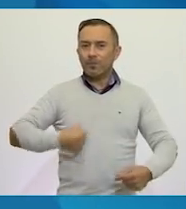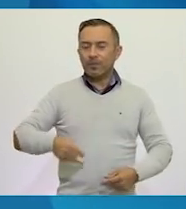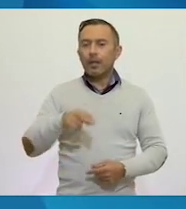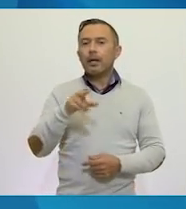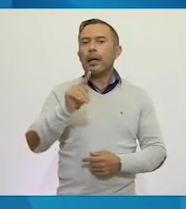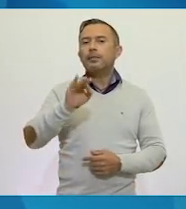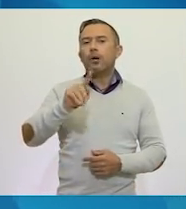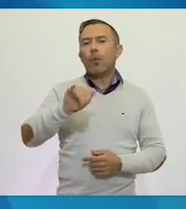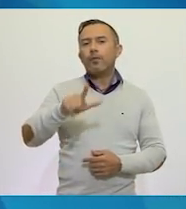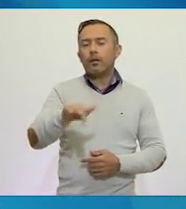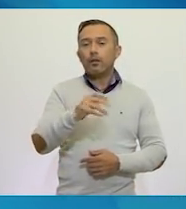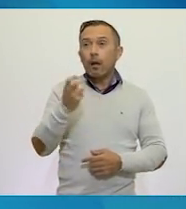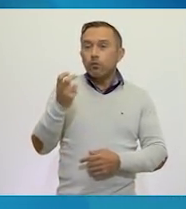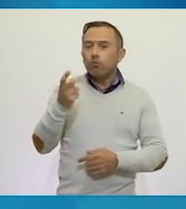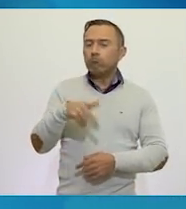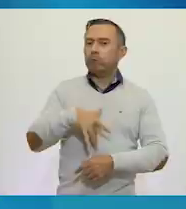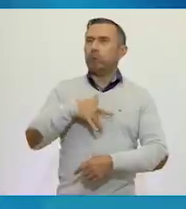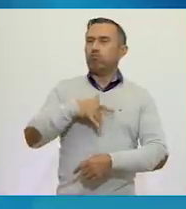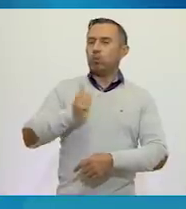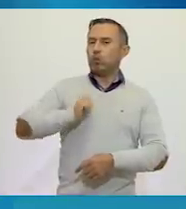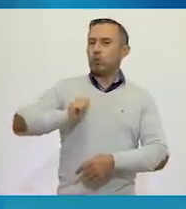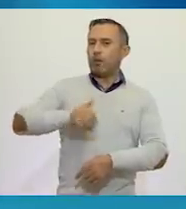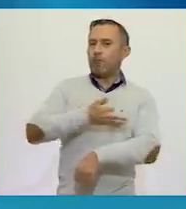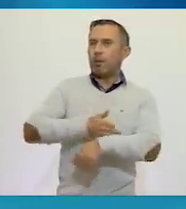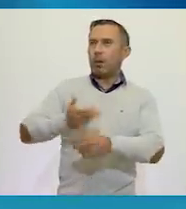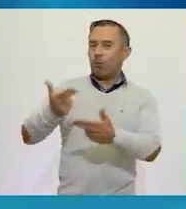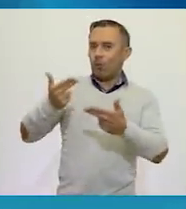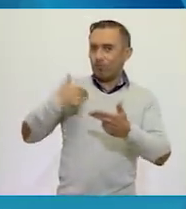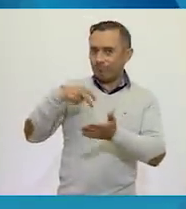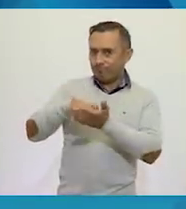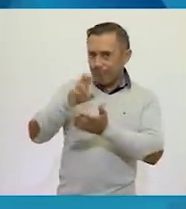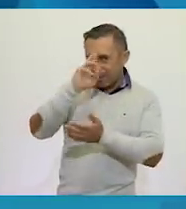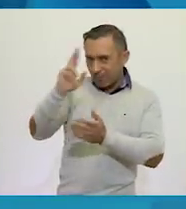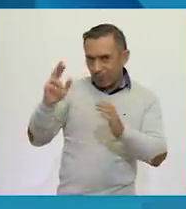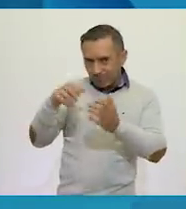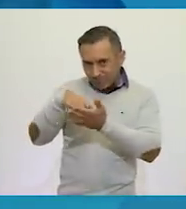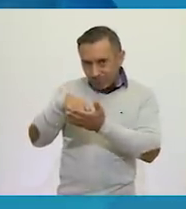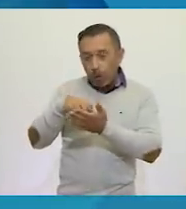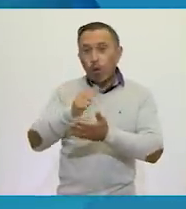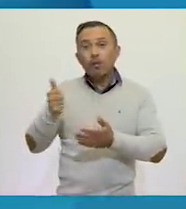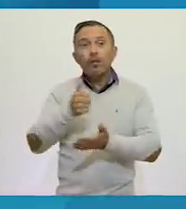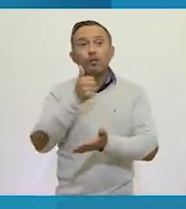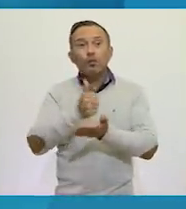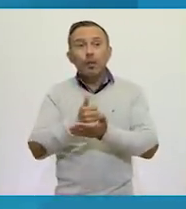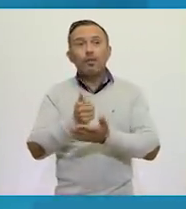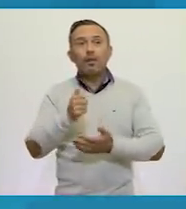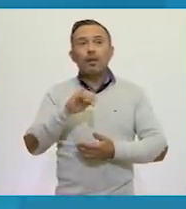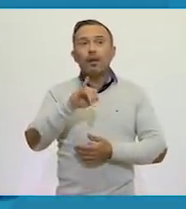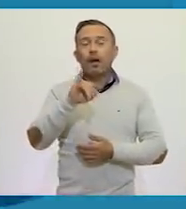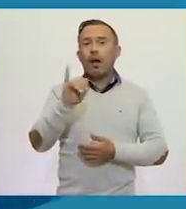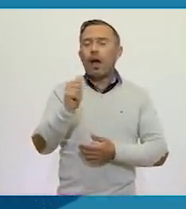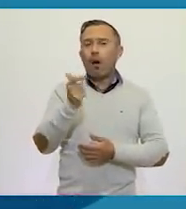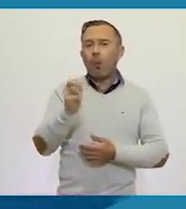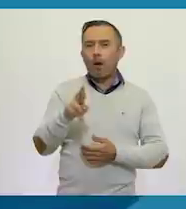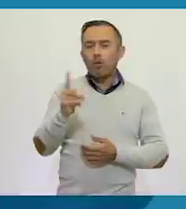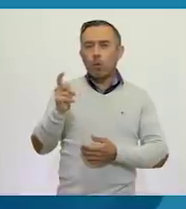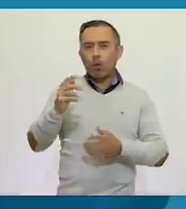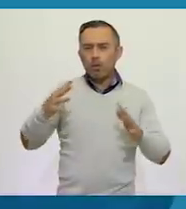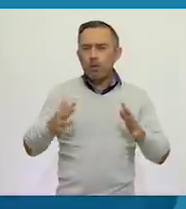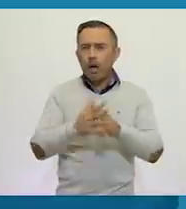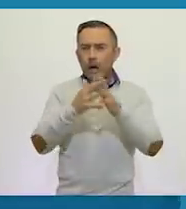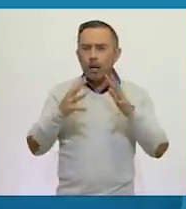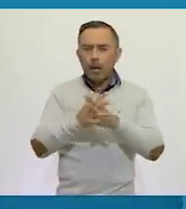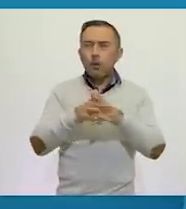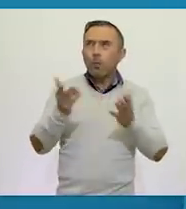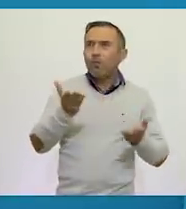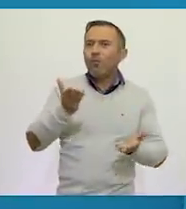sus descendientes, por eso se les rendía culto. Mientras que los soldados Águila y Jaguar alimentaban al sol mediante la guerra. De esta manera,